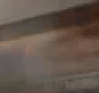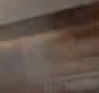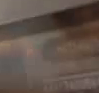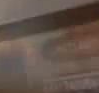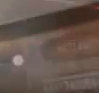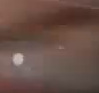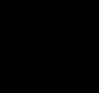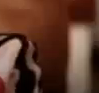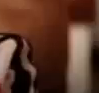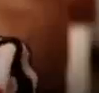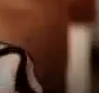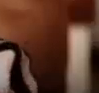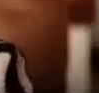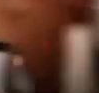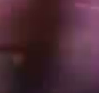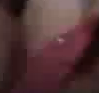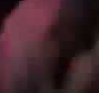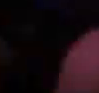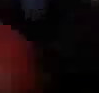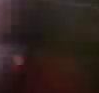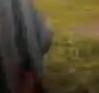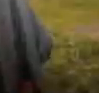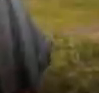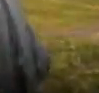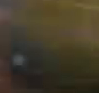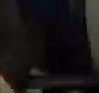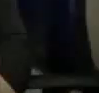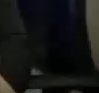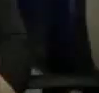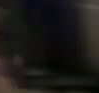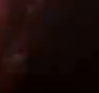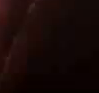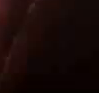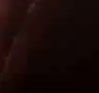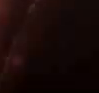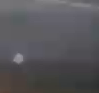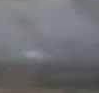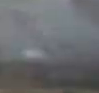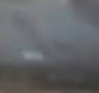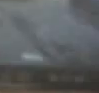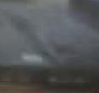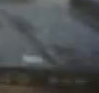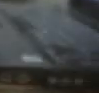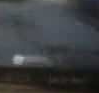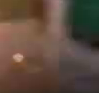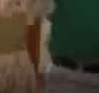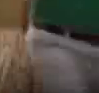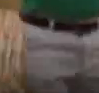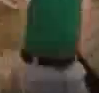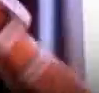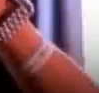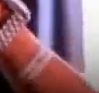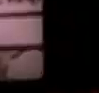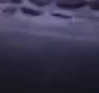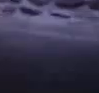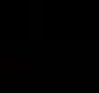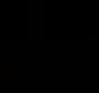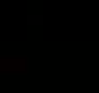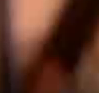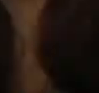¿Cuál es el papel de los medios públicos en la sociedad? ¿Cómo construir medios públicos que sirvan a la ciudadanía y no a intereses